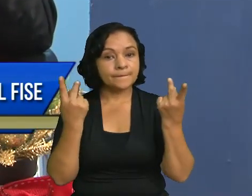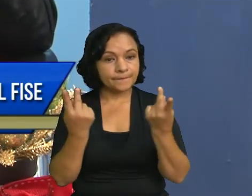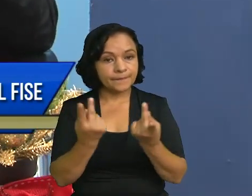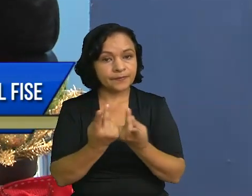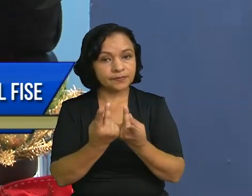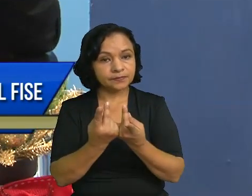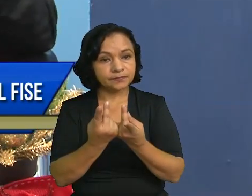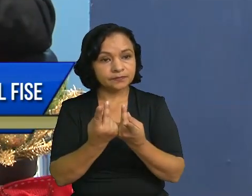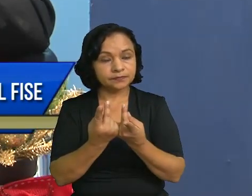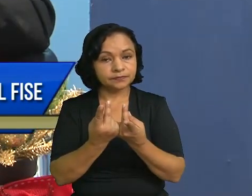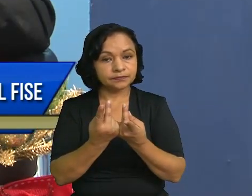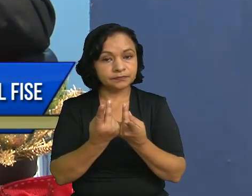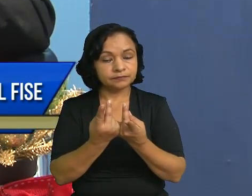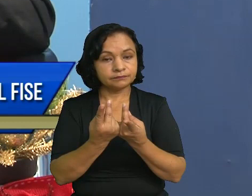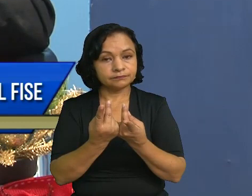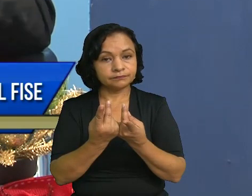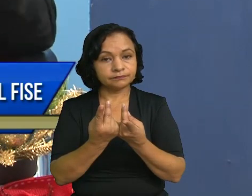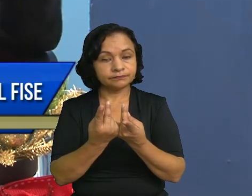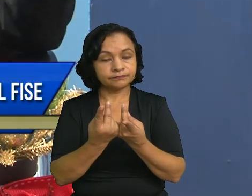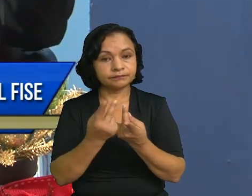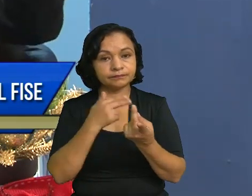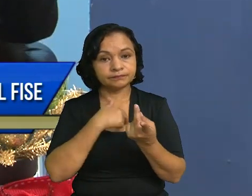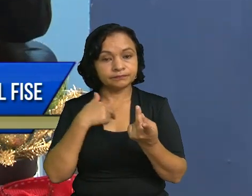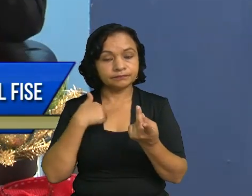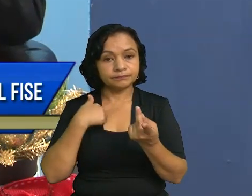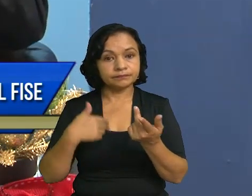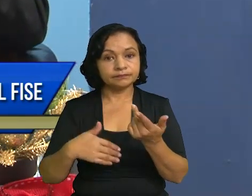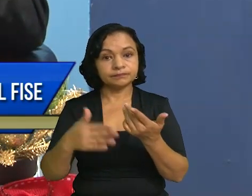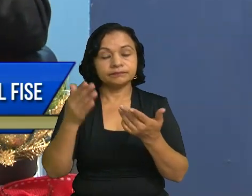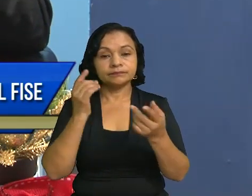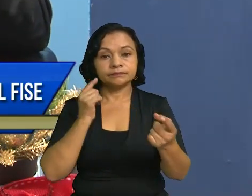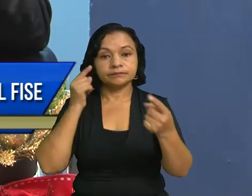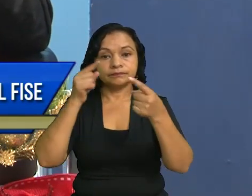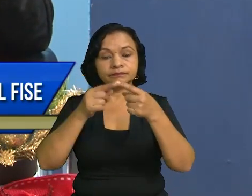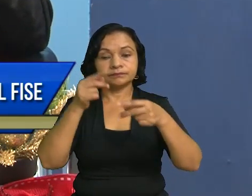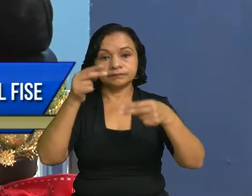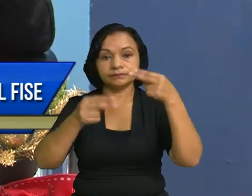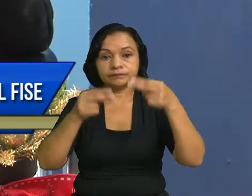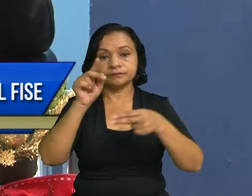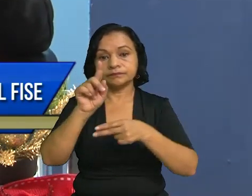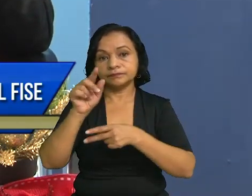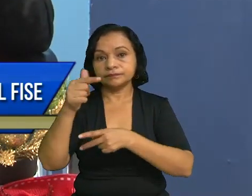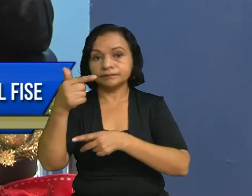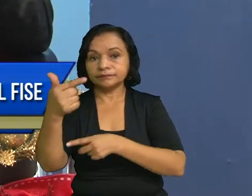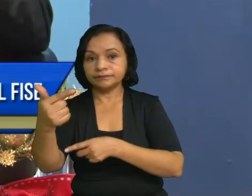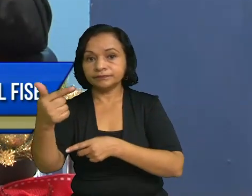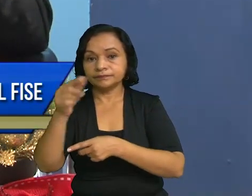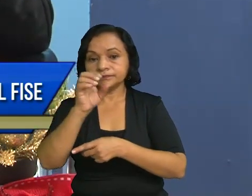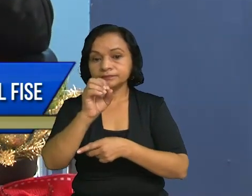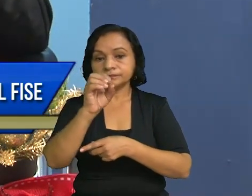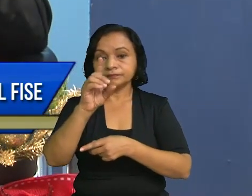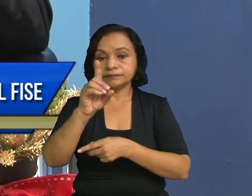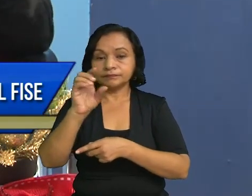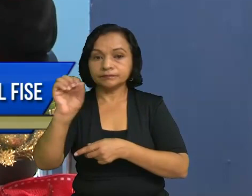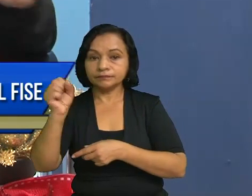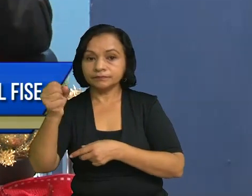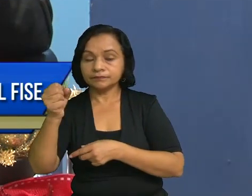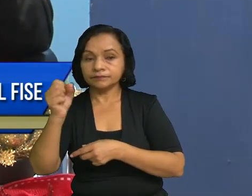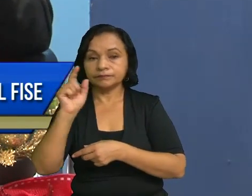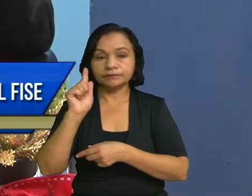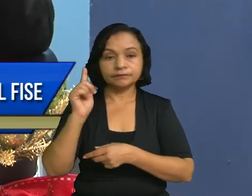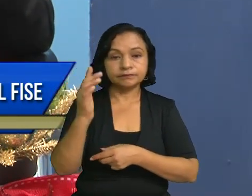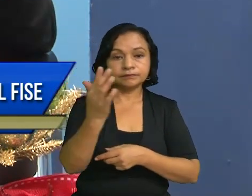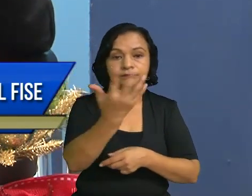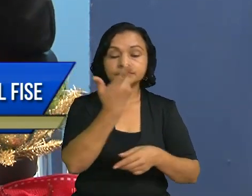se dé es decir hay una el objetivo número 17 de los de es estar relacionado que todos